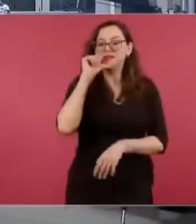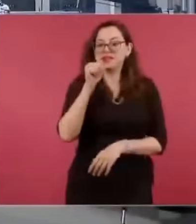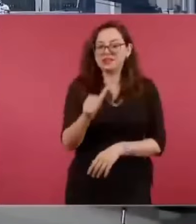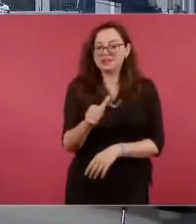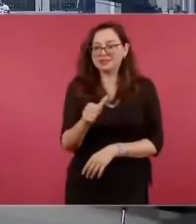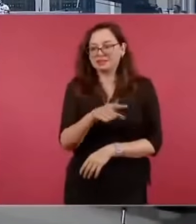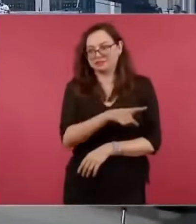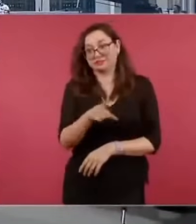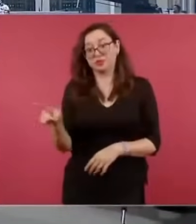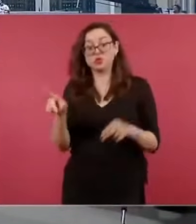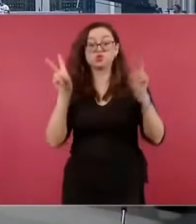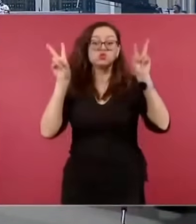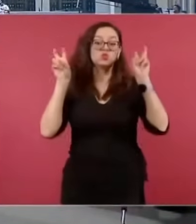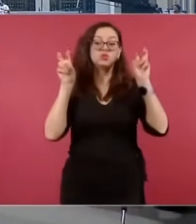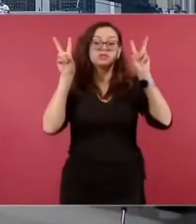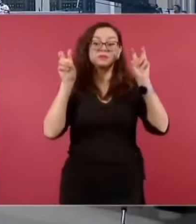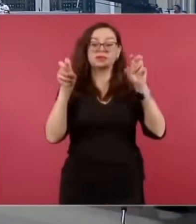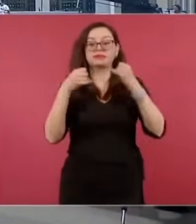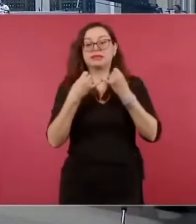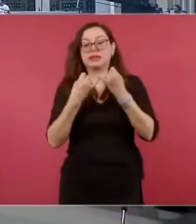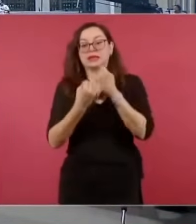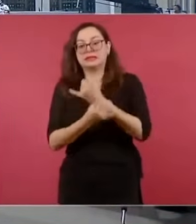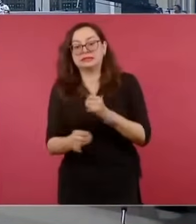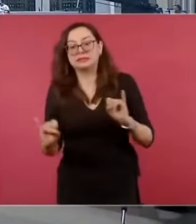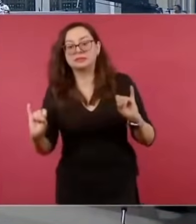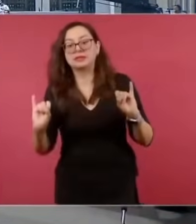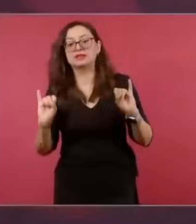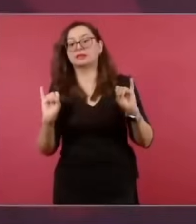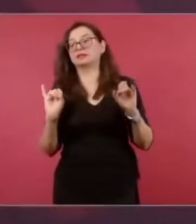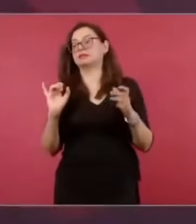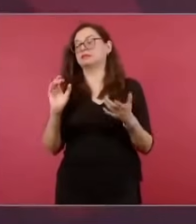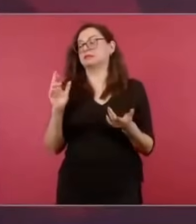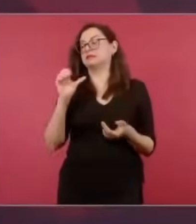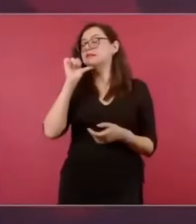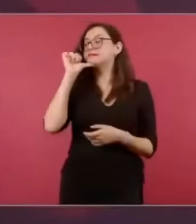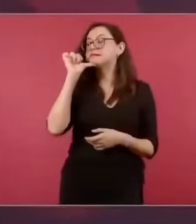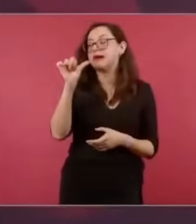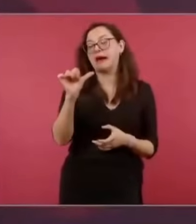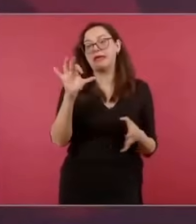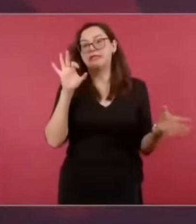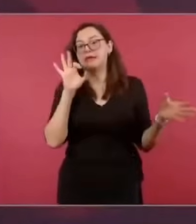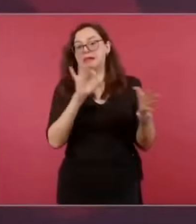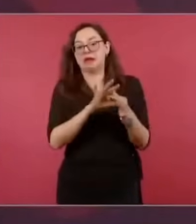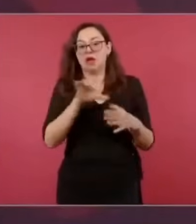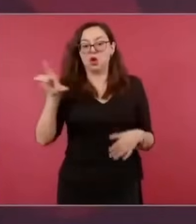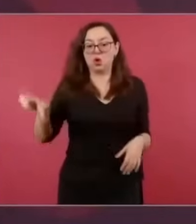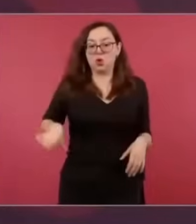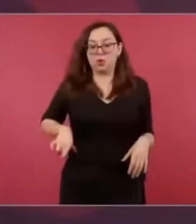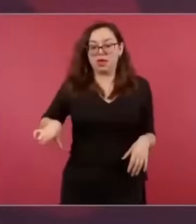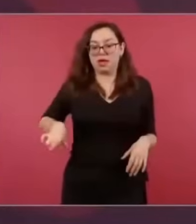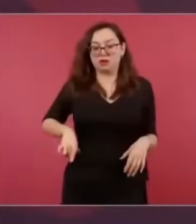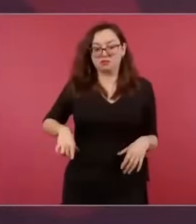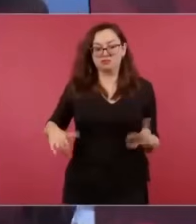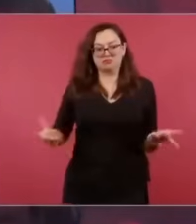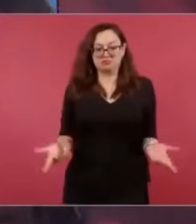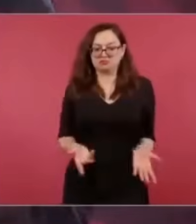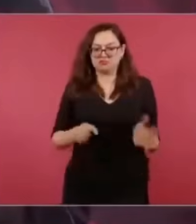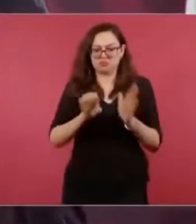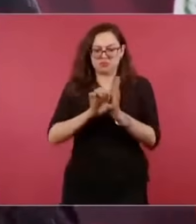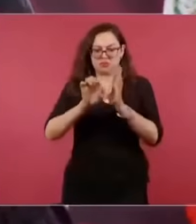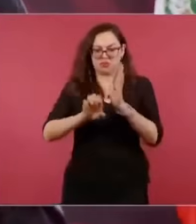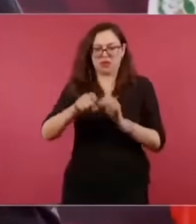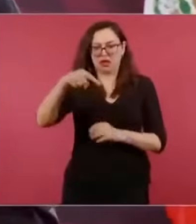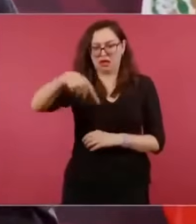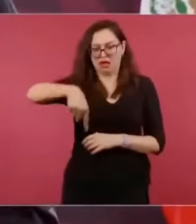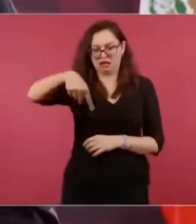Bueno, aquí hemos hablado ya de cómo el gobierno de Estados Unidos está